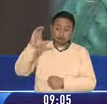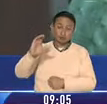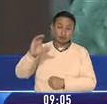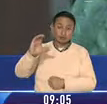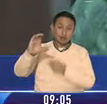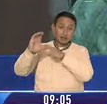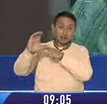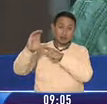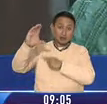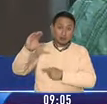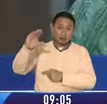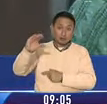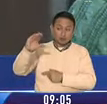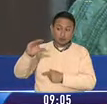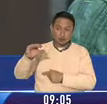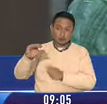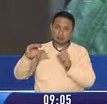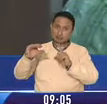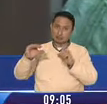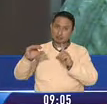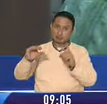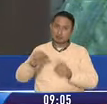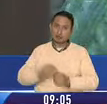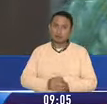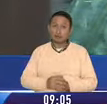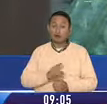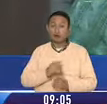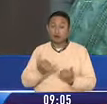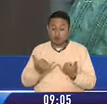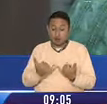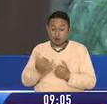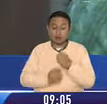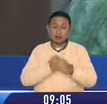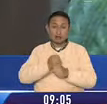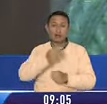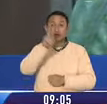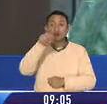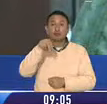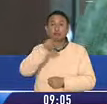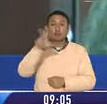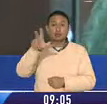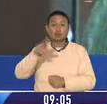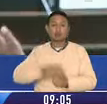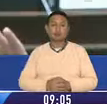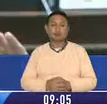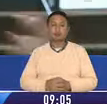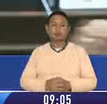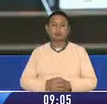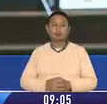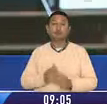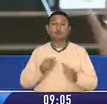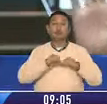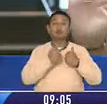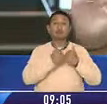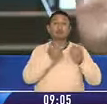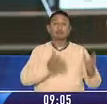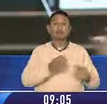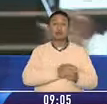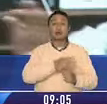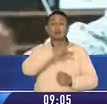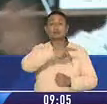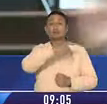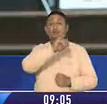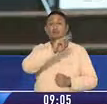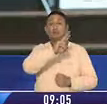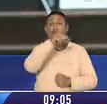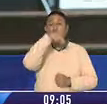pueda ser reducido como ocurrió o como va a ocurrir en el año 2023. La asambleísta Pierina Correa, presidenta de la